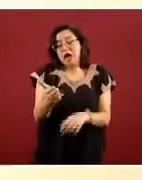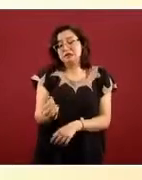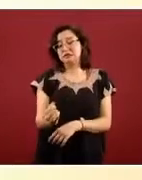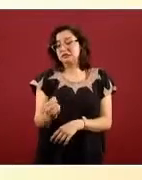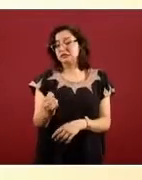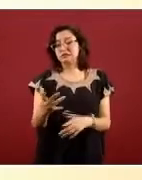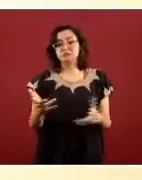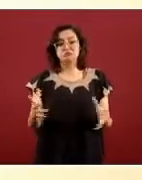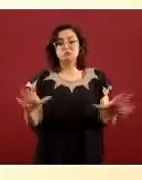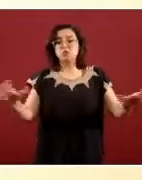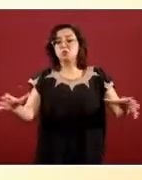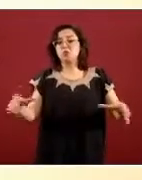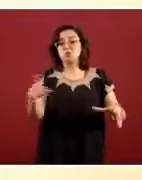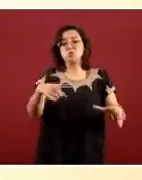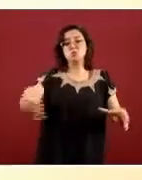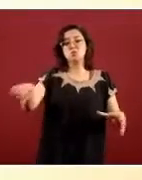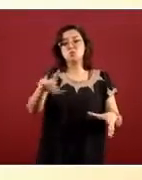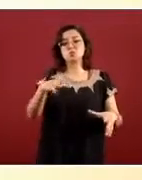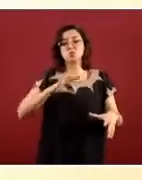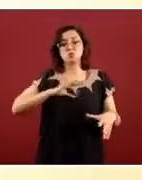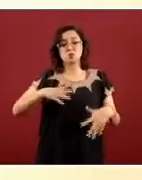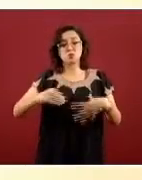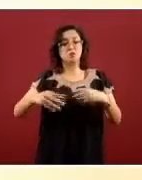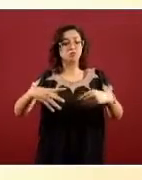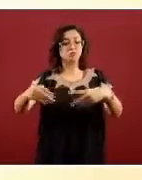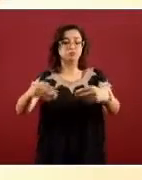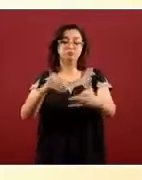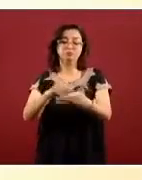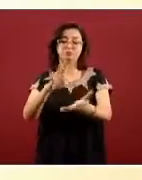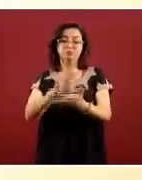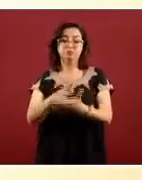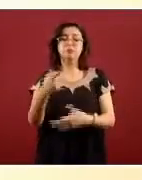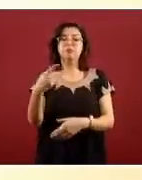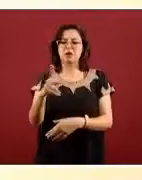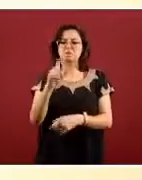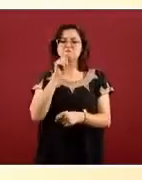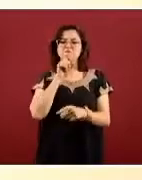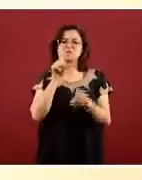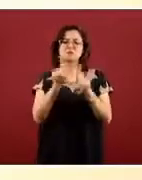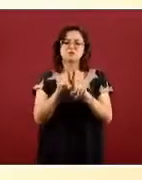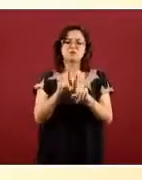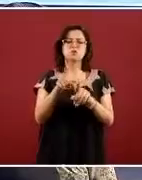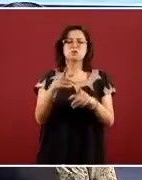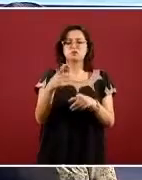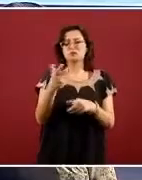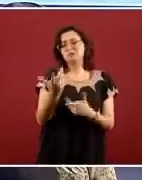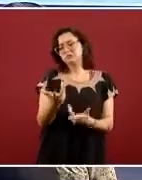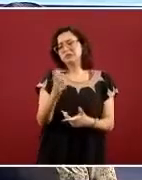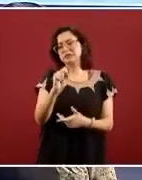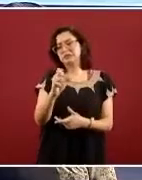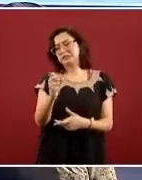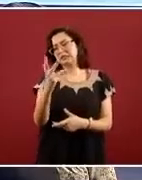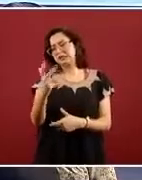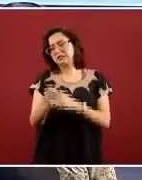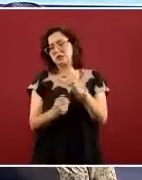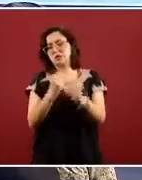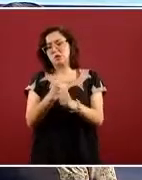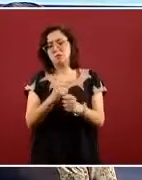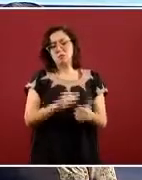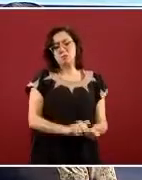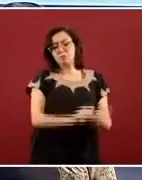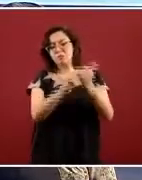en la comunidad, es la manera como se registra. Sin embargo, vemos que la carga de mayores de 65 rápidamente vuelve